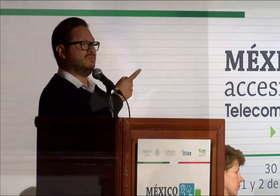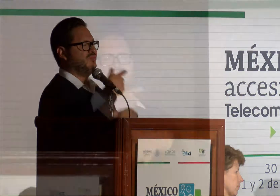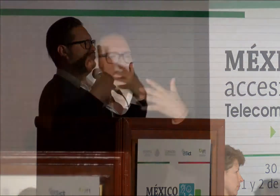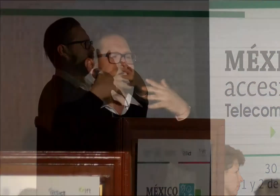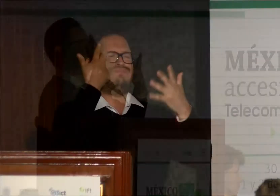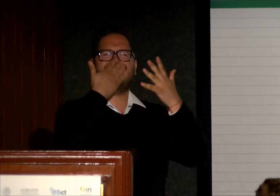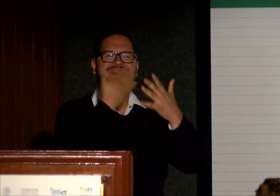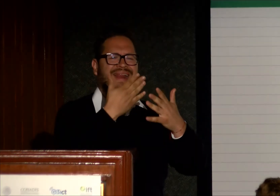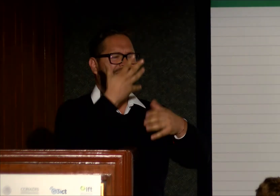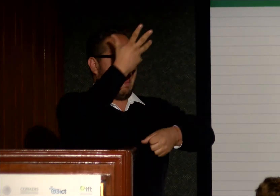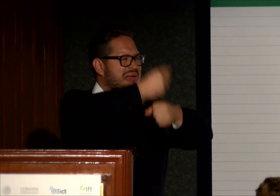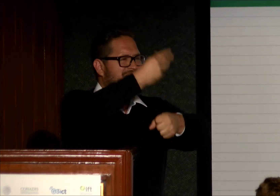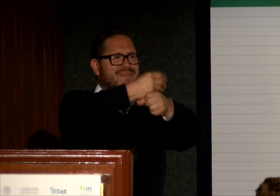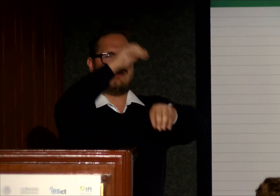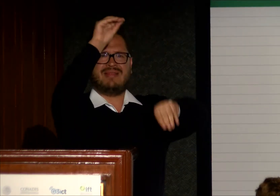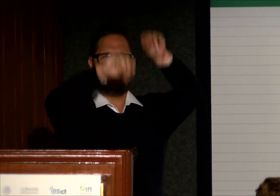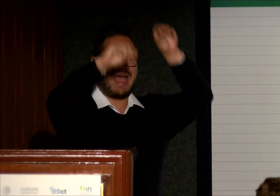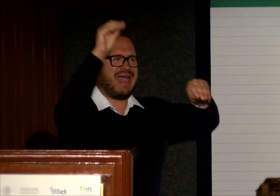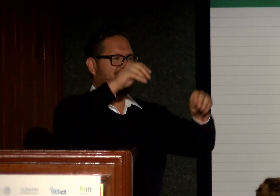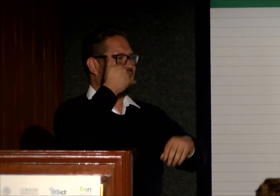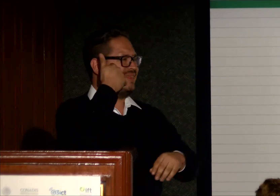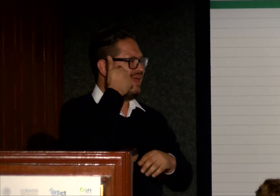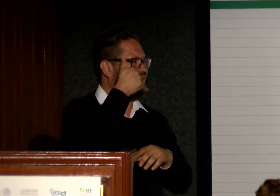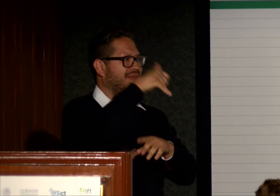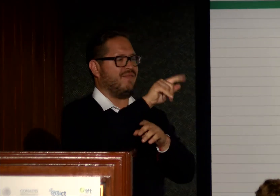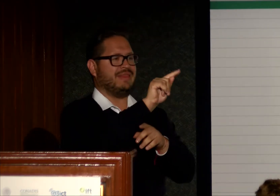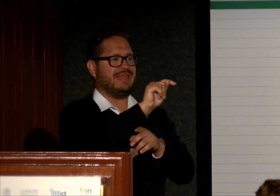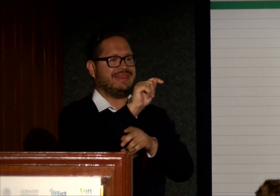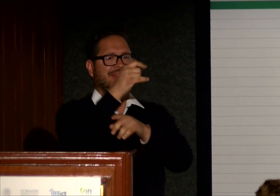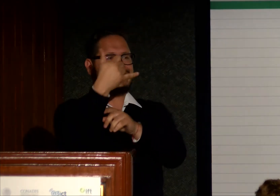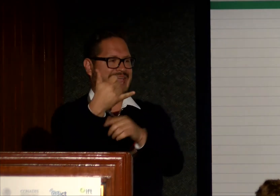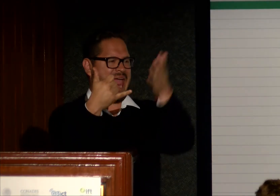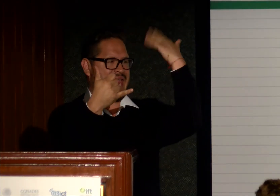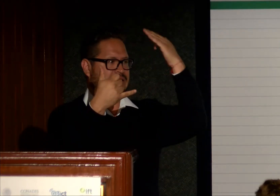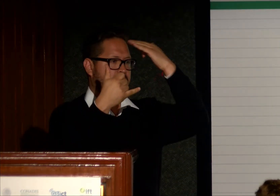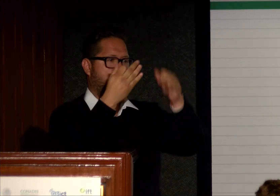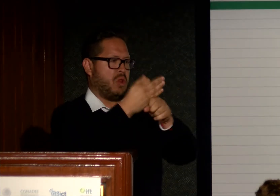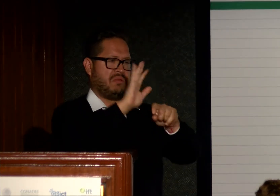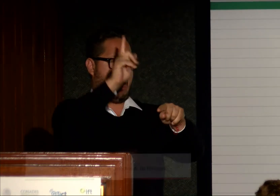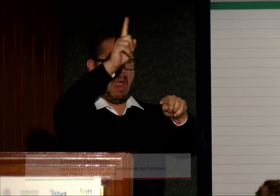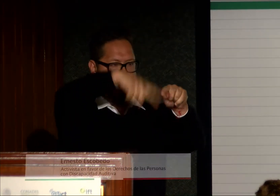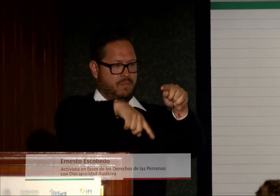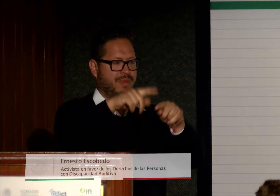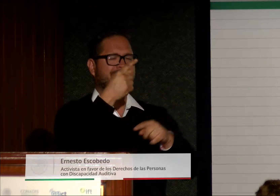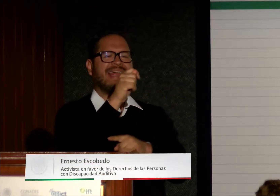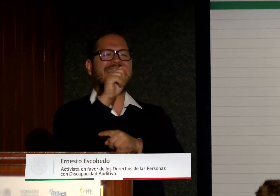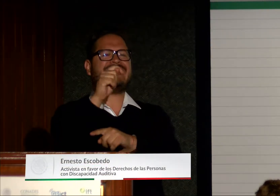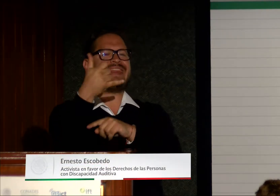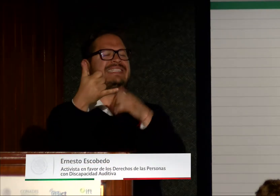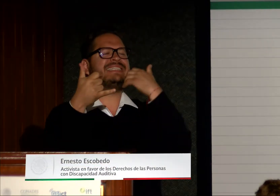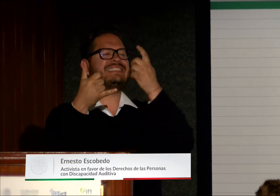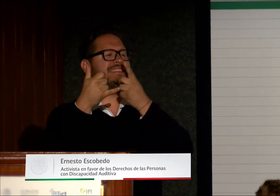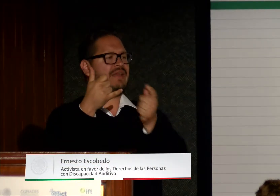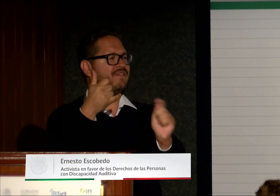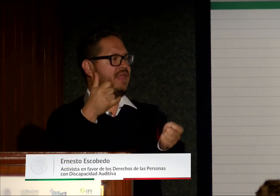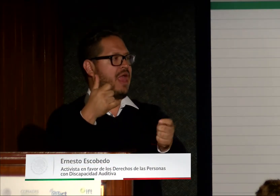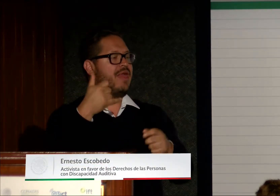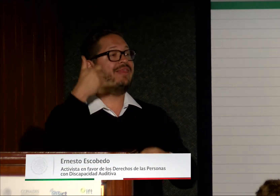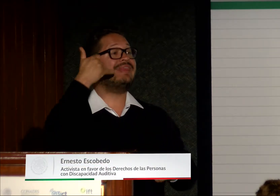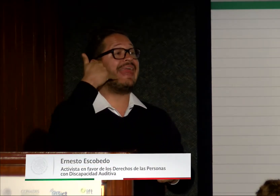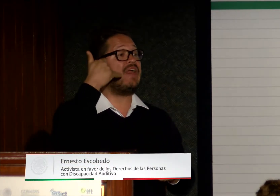ser sinceros, México está muy atrasado, Estados Unidos maneja una telefonía muy